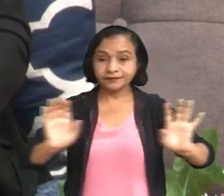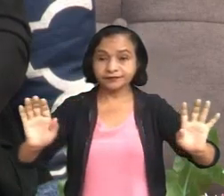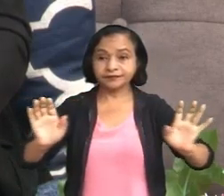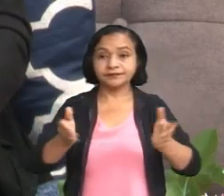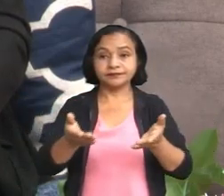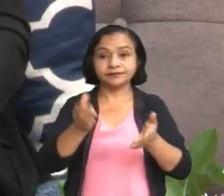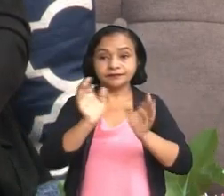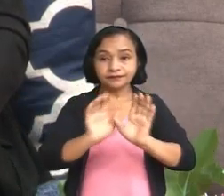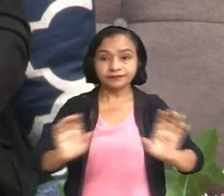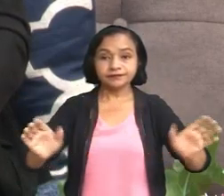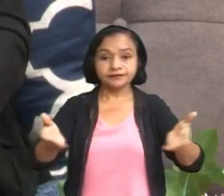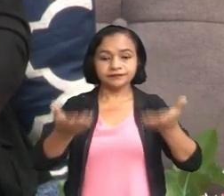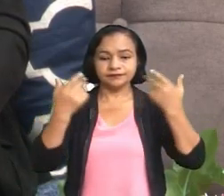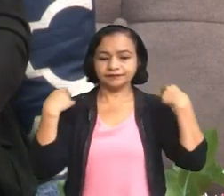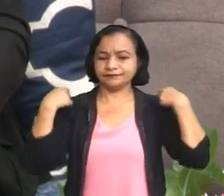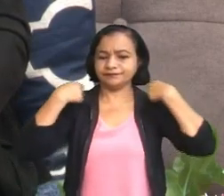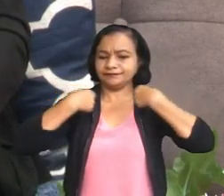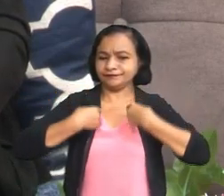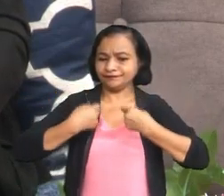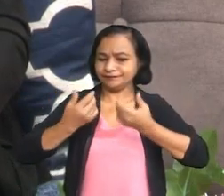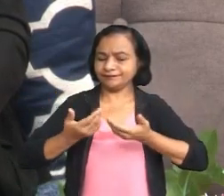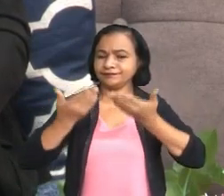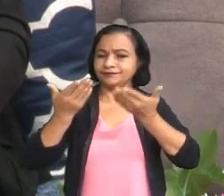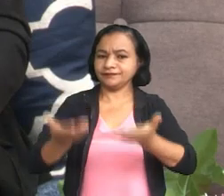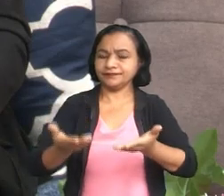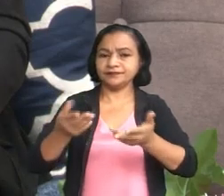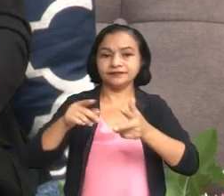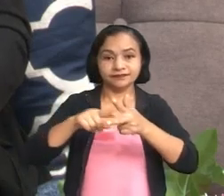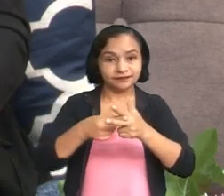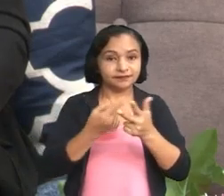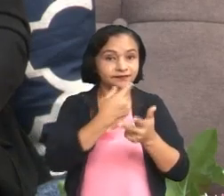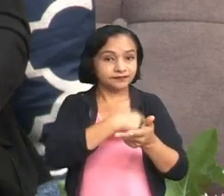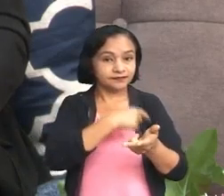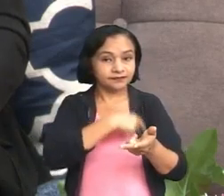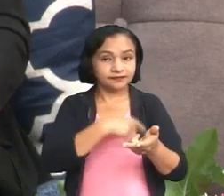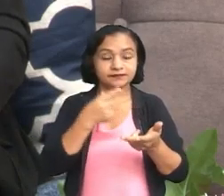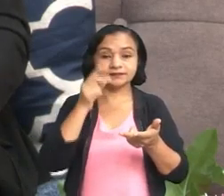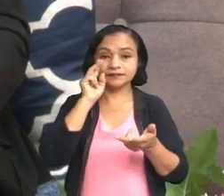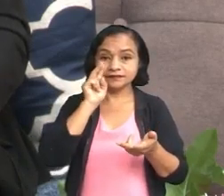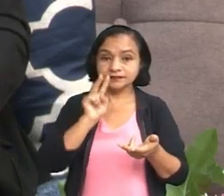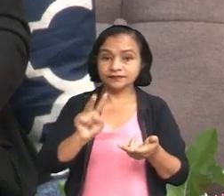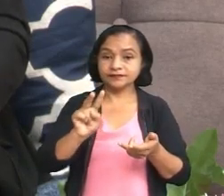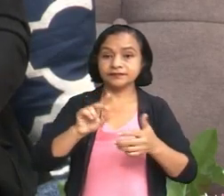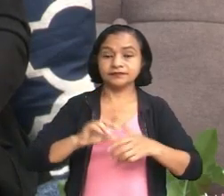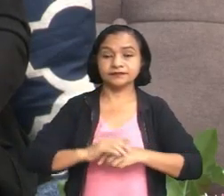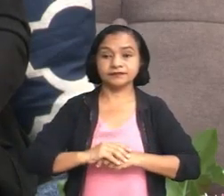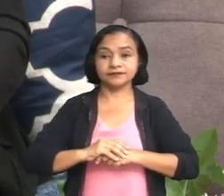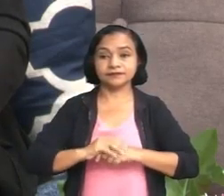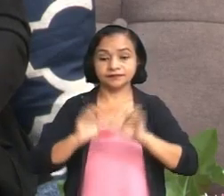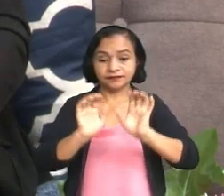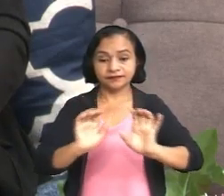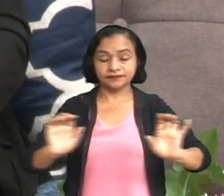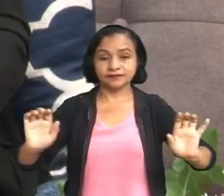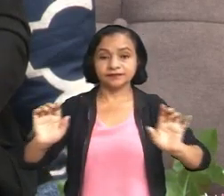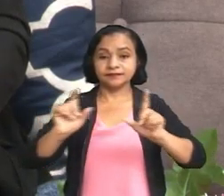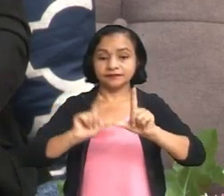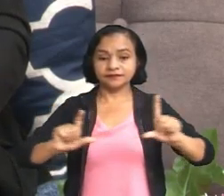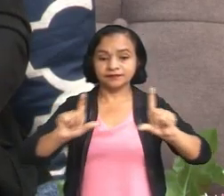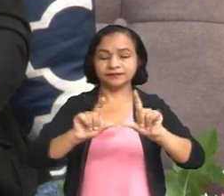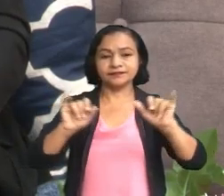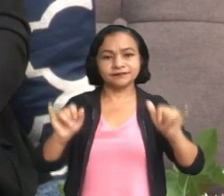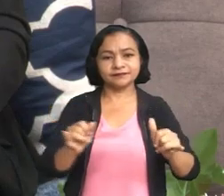reciben sus útiles escolares cada vez que inicia el año escolar, lo vemos también reflejado cuando los niños tienen espacios